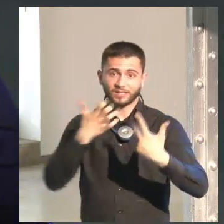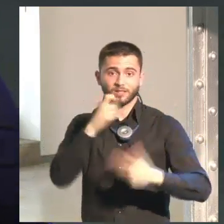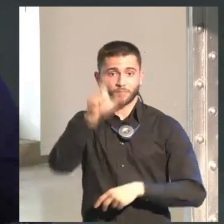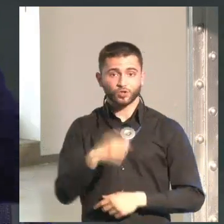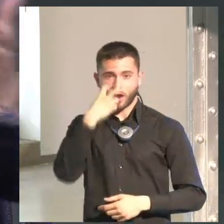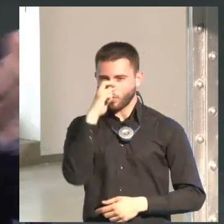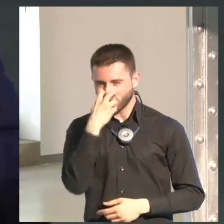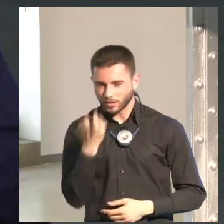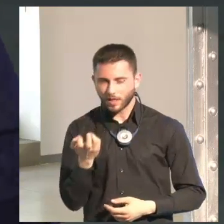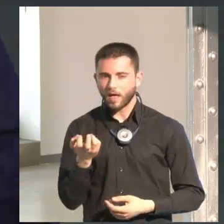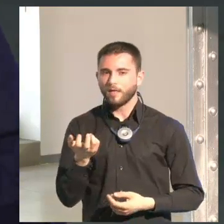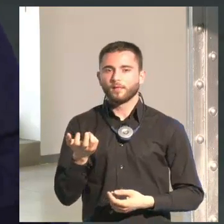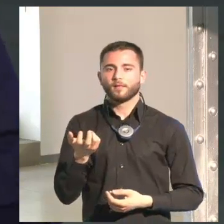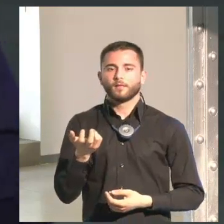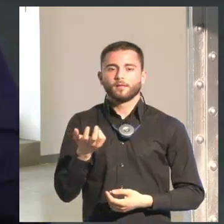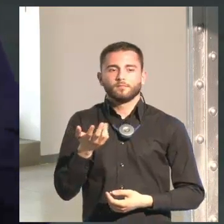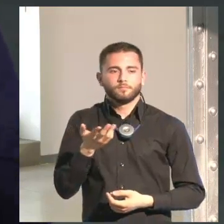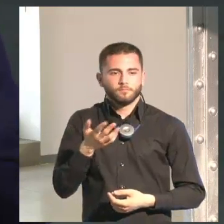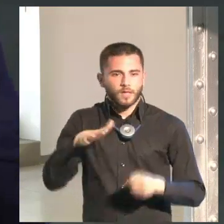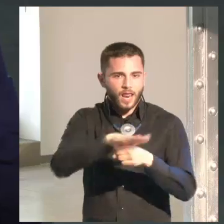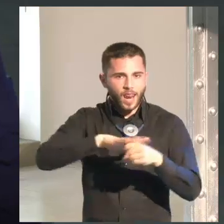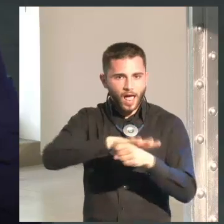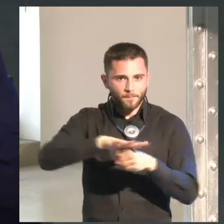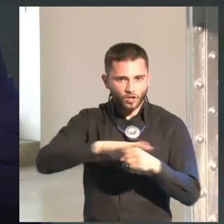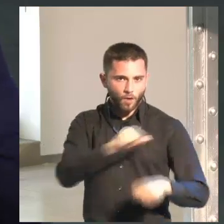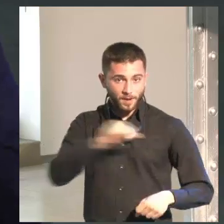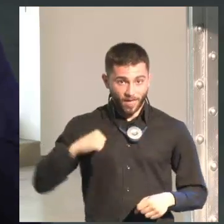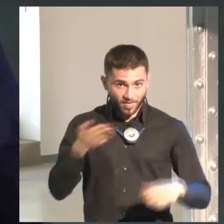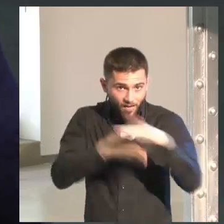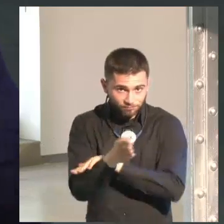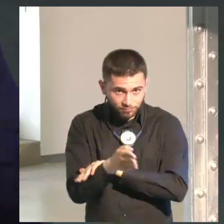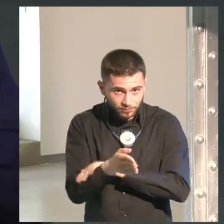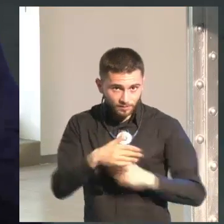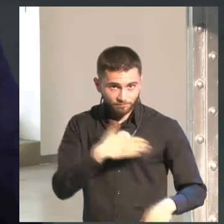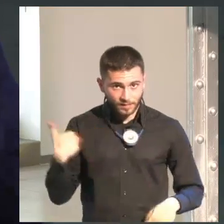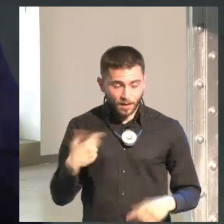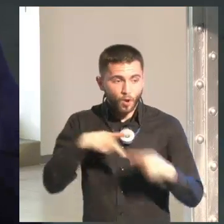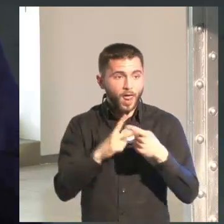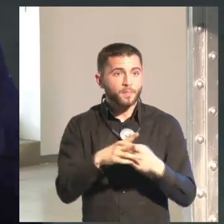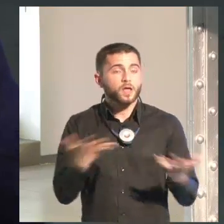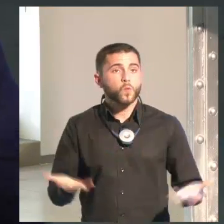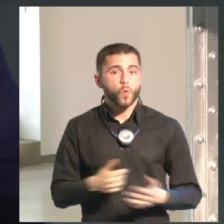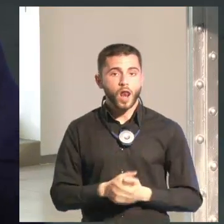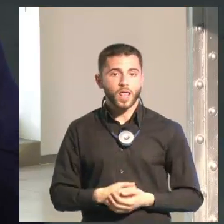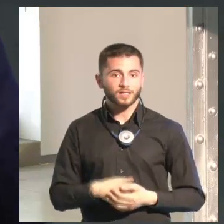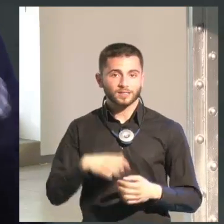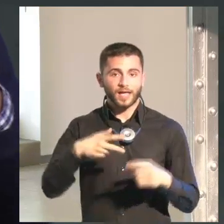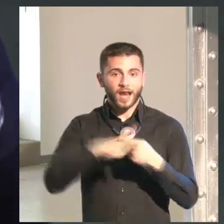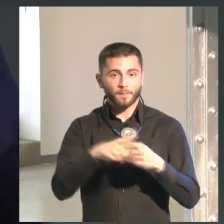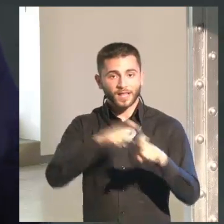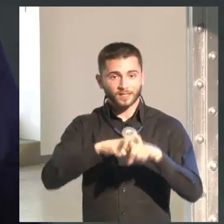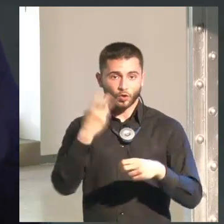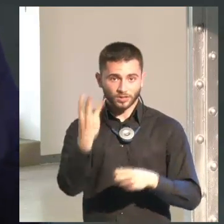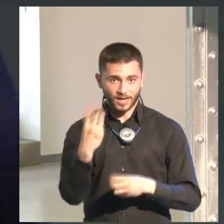curiosidad acercarse en concreto en el ámbito de la privacidad. ¿Qué herramientas? Pues básicamente tres tipos de herramientas.